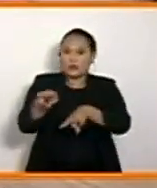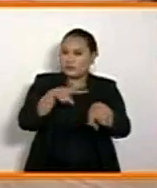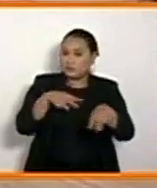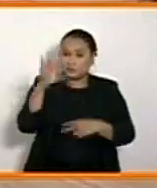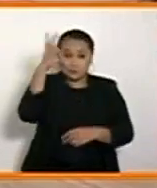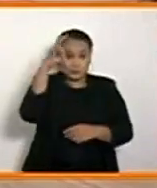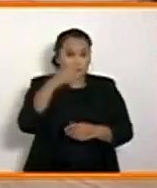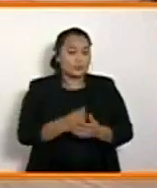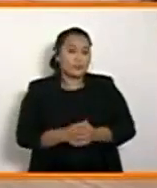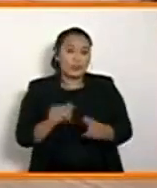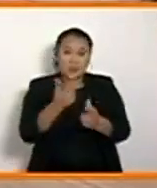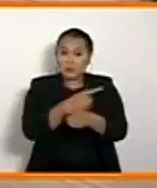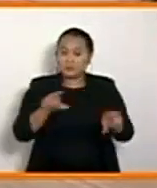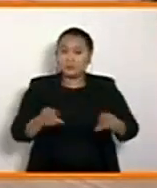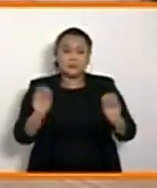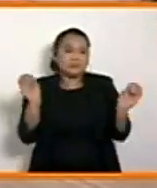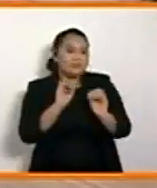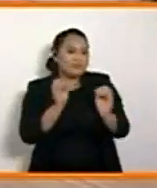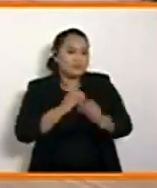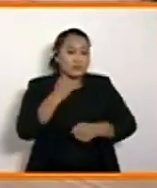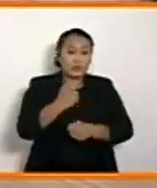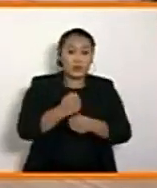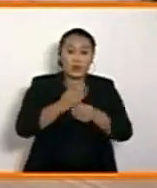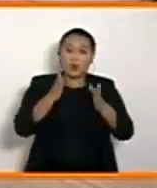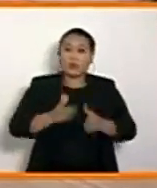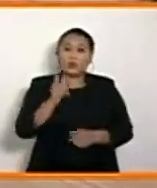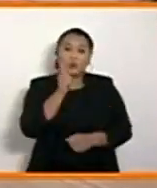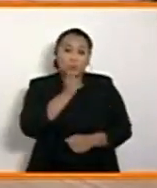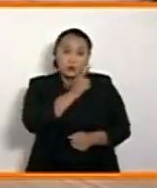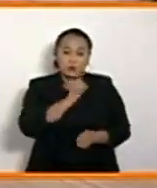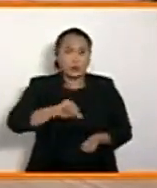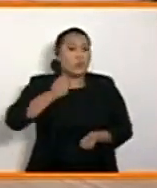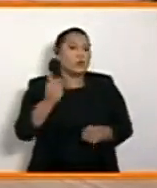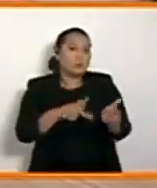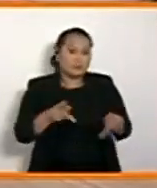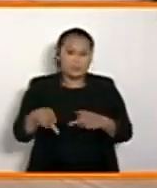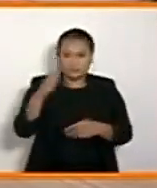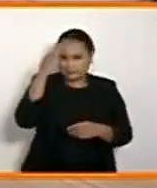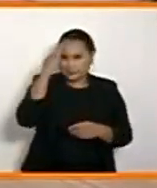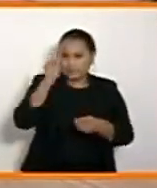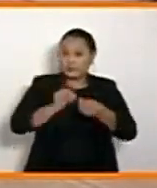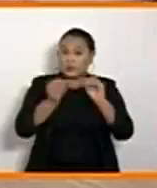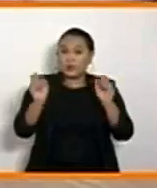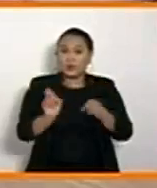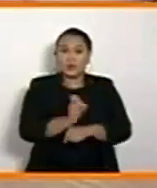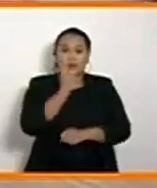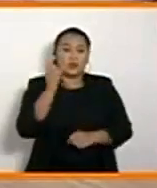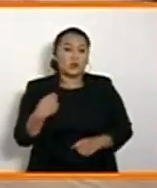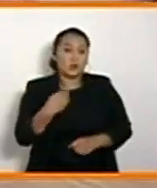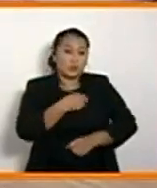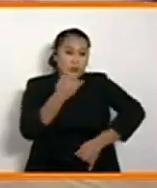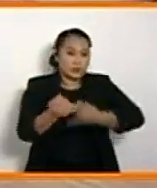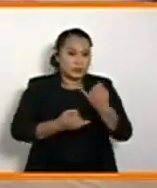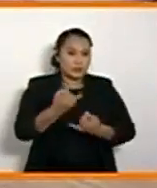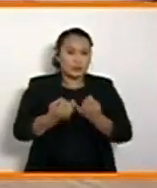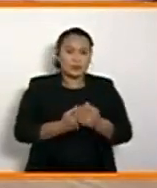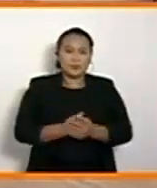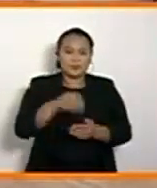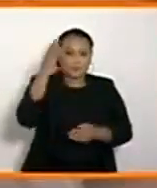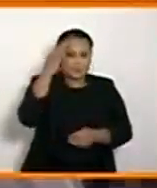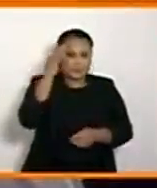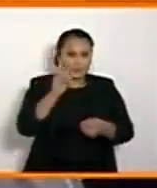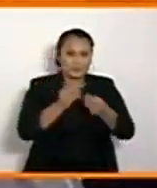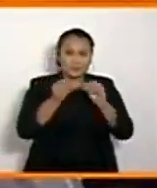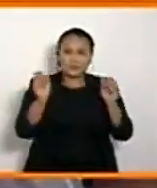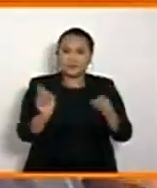azar. Por tanto, ningún colaborador de Loto o persona externa sabe los números favorecidos para nuestros juegos. Vamos a conocer el primer número afortunado con su primer